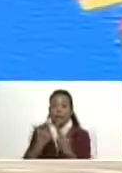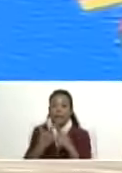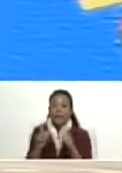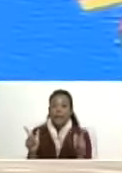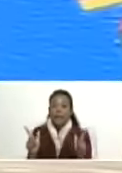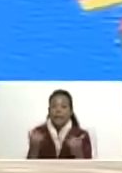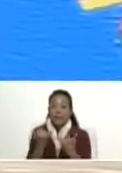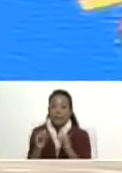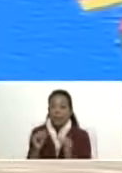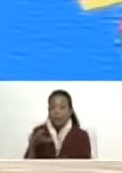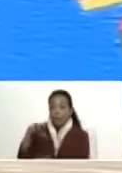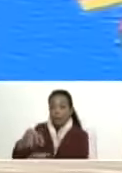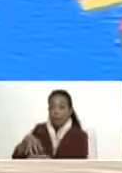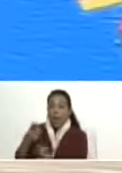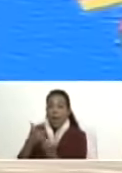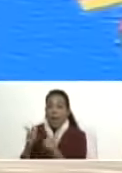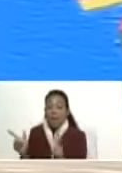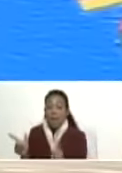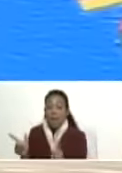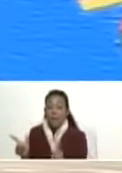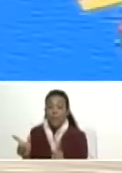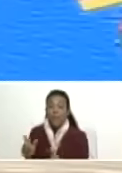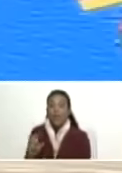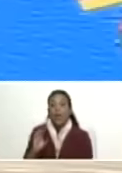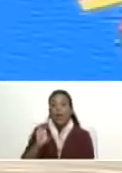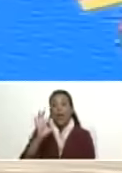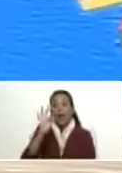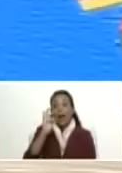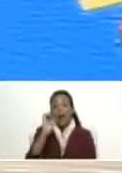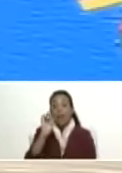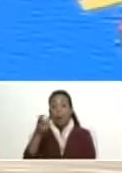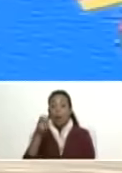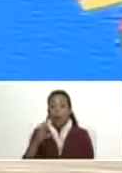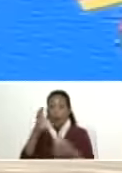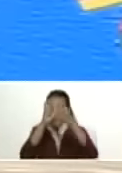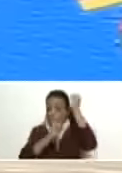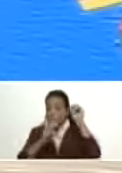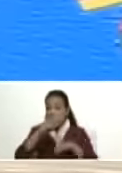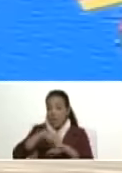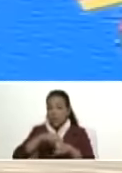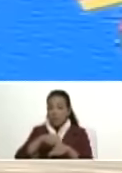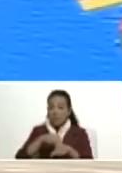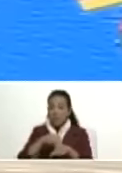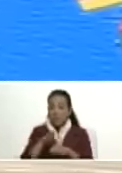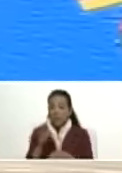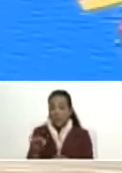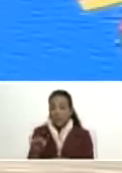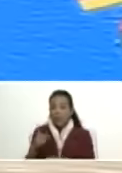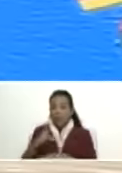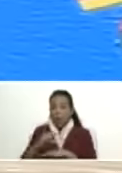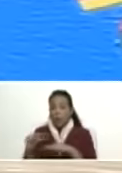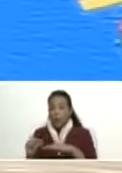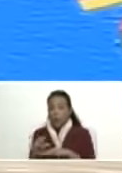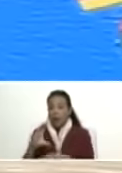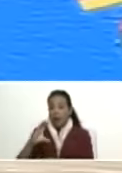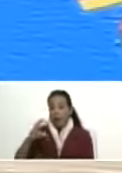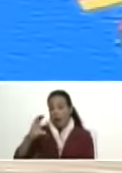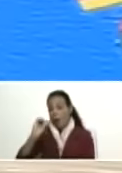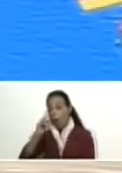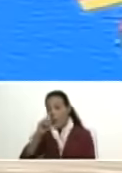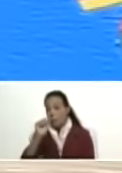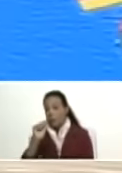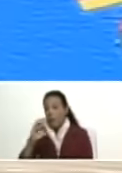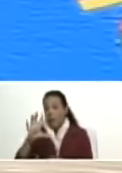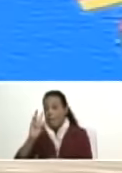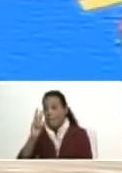independencia a ese estado, y a Jorge Burnham, que era el primer ministro de la Guyana colonial británica,